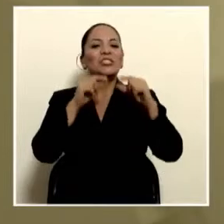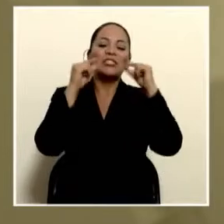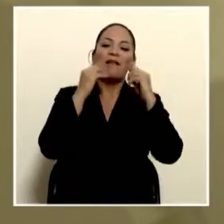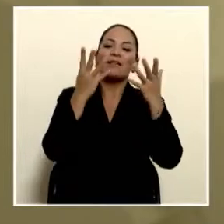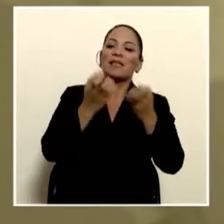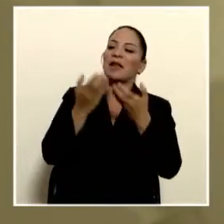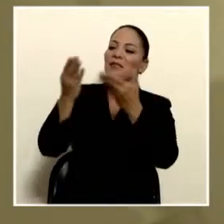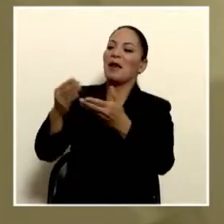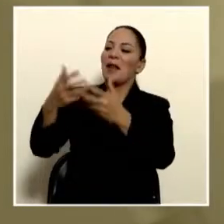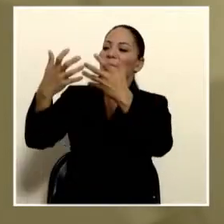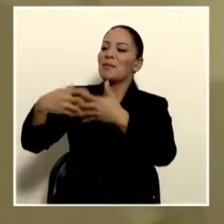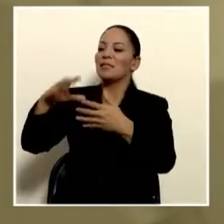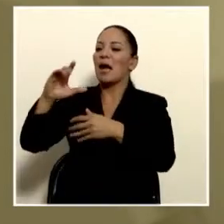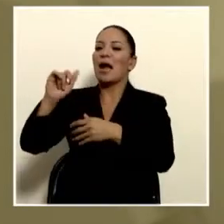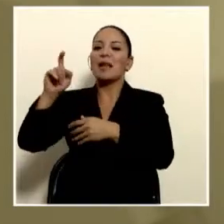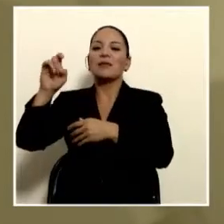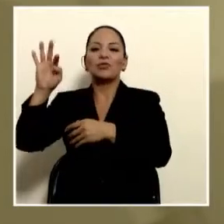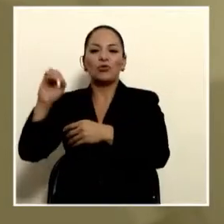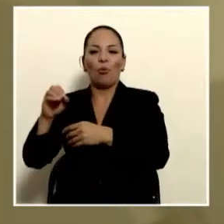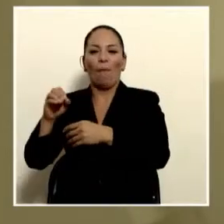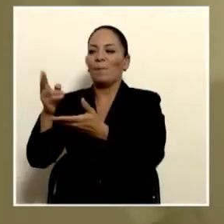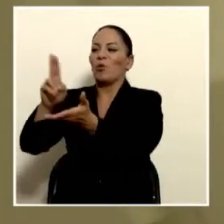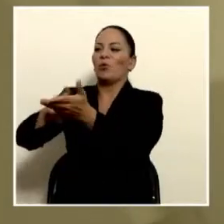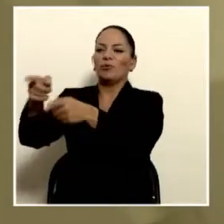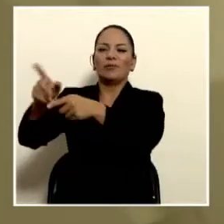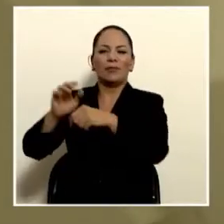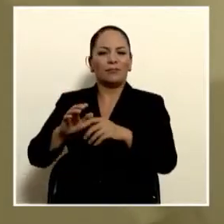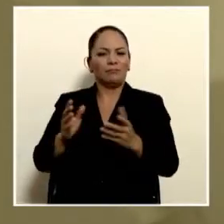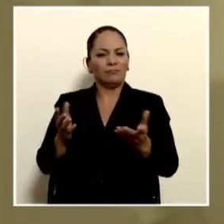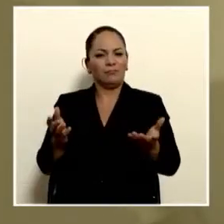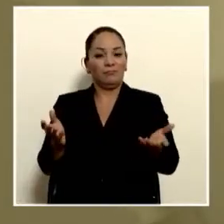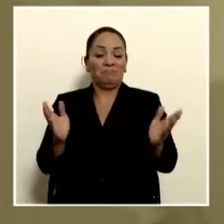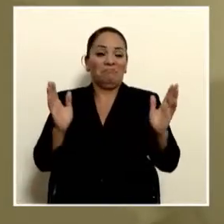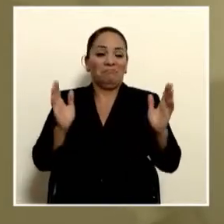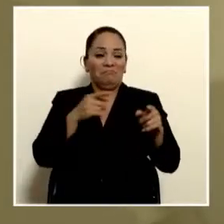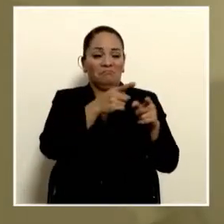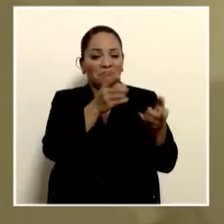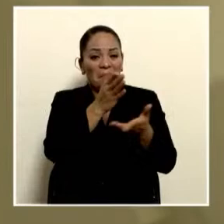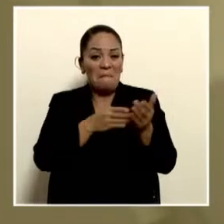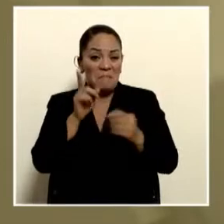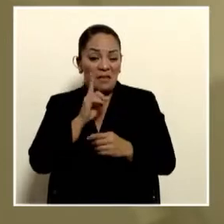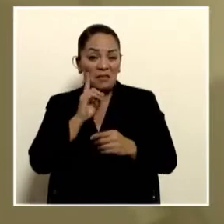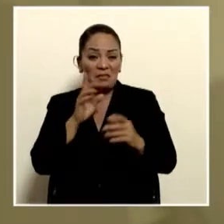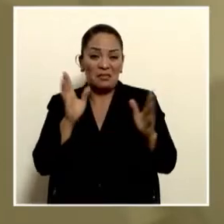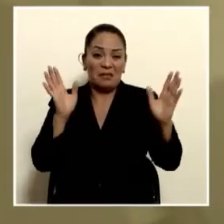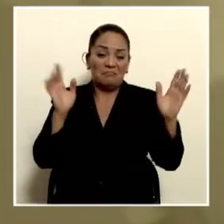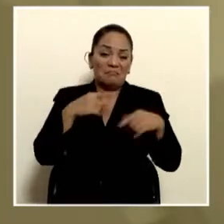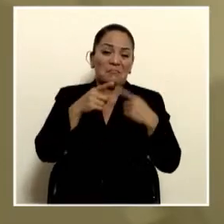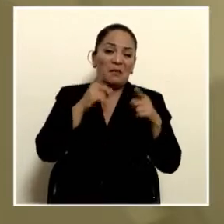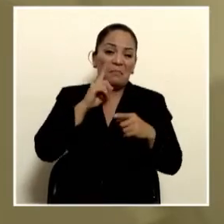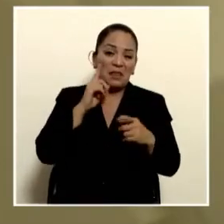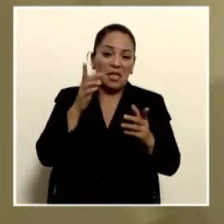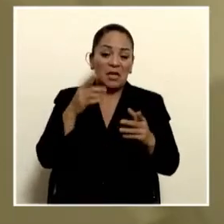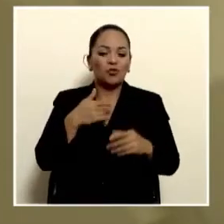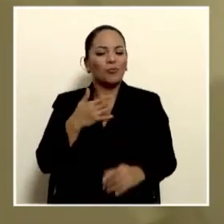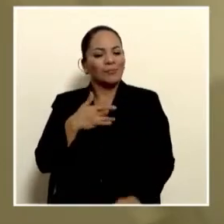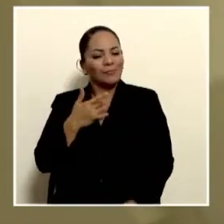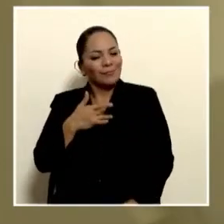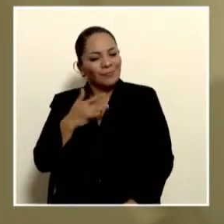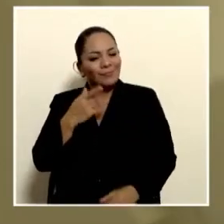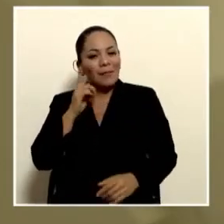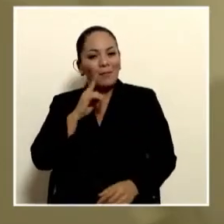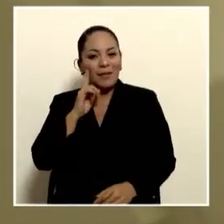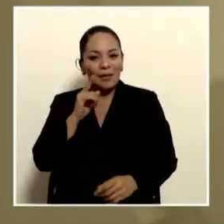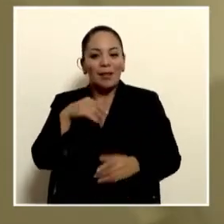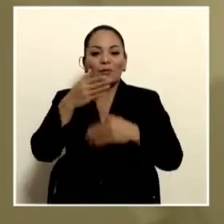a la empresa Calixto Chávez la concesión. Bueno, que alguien mienta y vaya a mentir y que yo sospeche que vaya a mentir y se